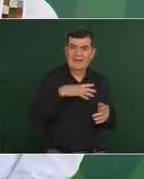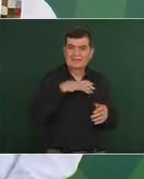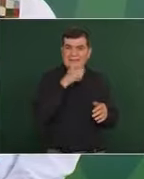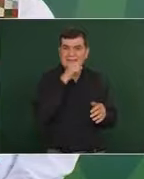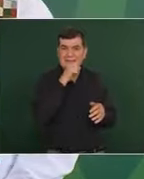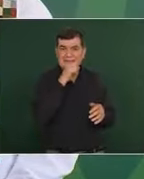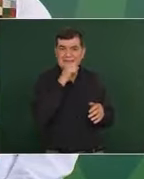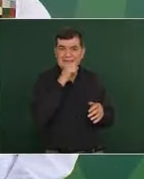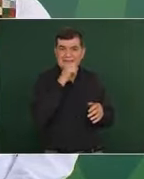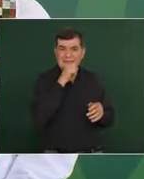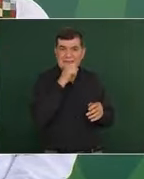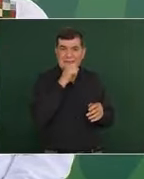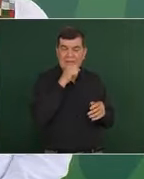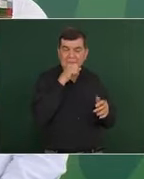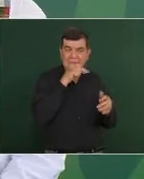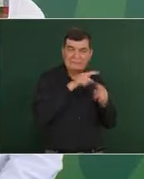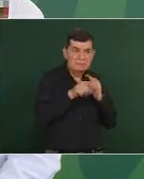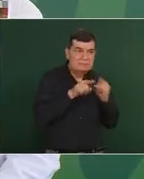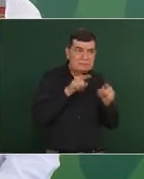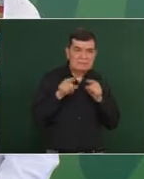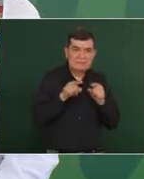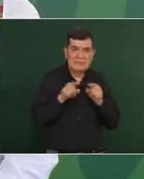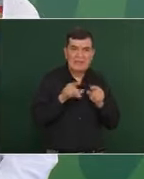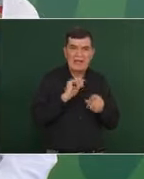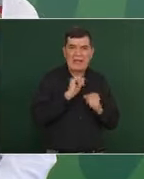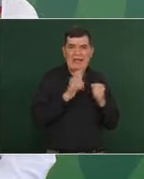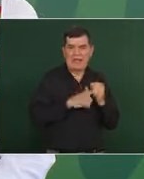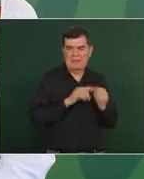no mancha, tizna.